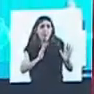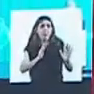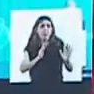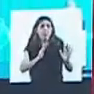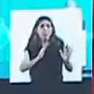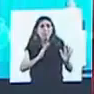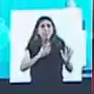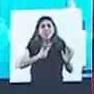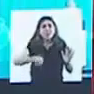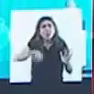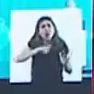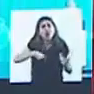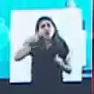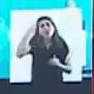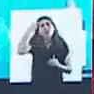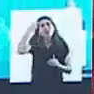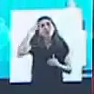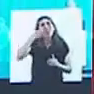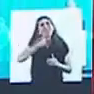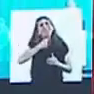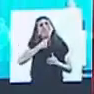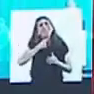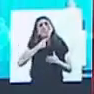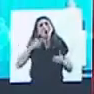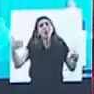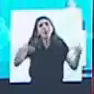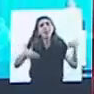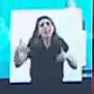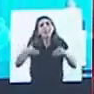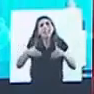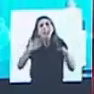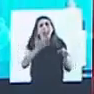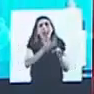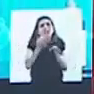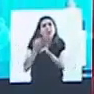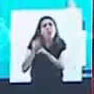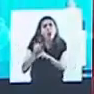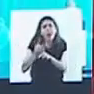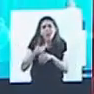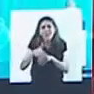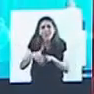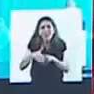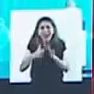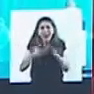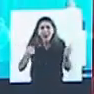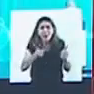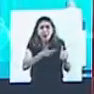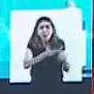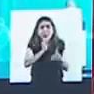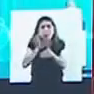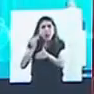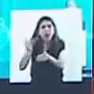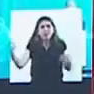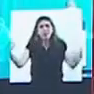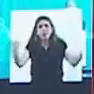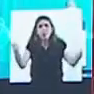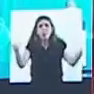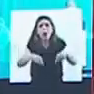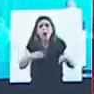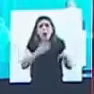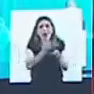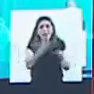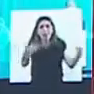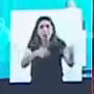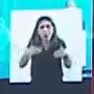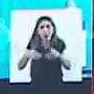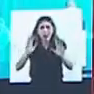un quilombo en Santa Fe, que en algún momento el intendente de Santa Fe va a tener que decir: che, ¿por qué no saliste a controlar? ¿Qué, tenía miedo de quedar